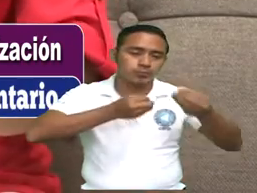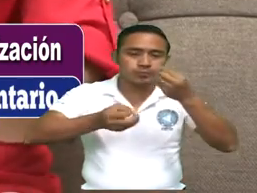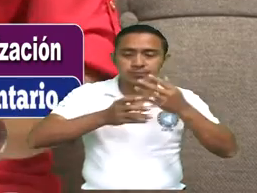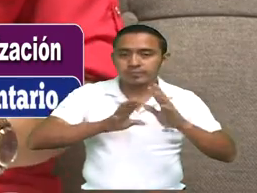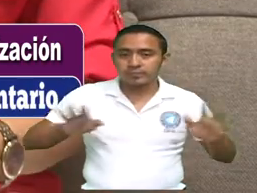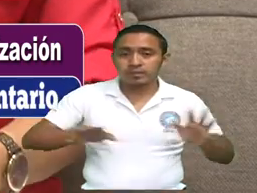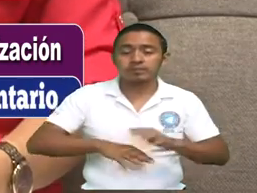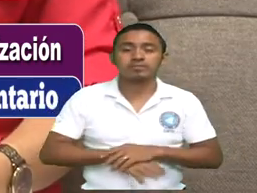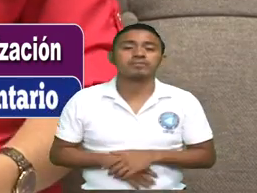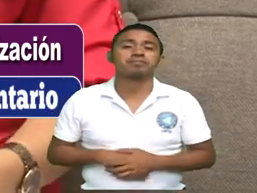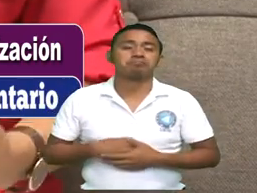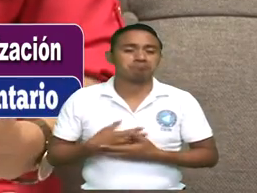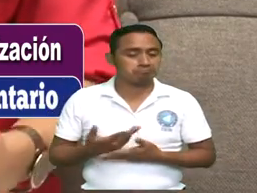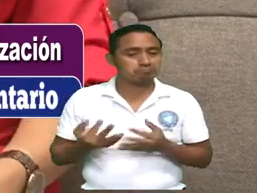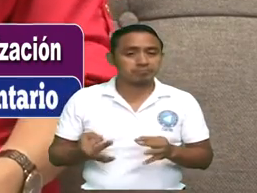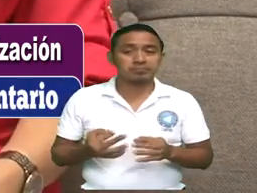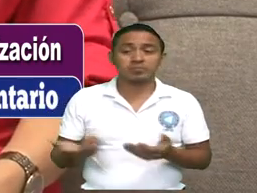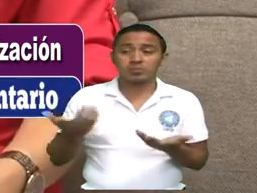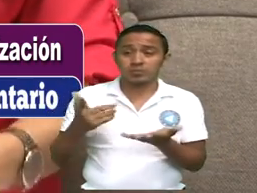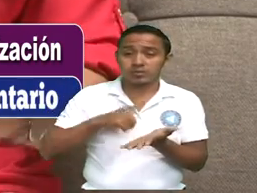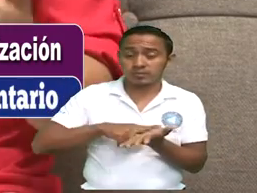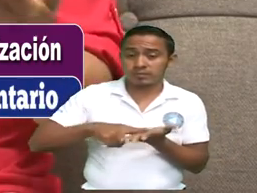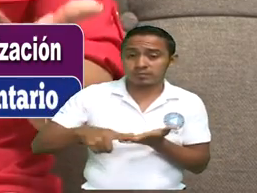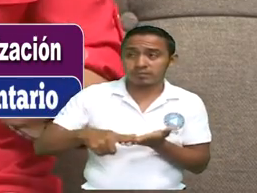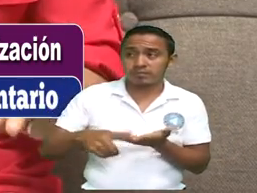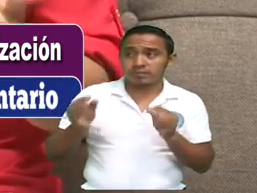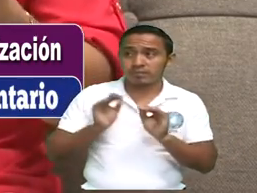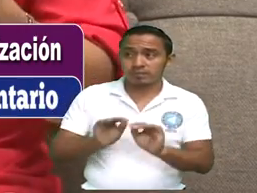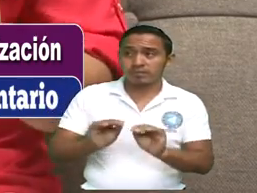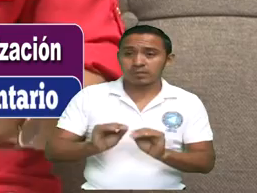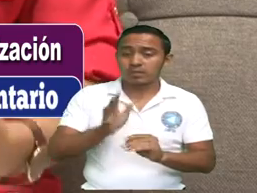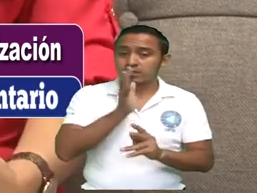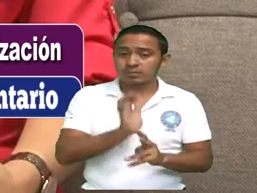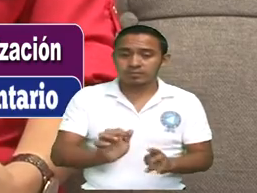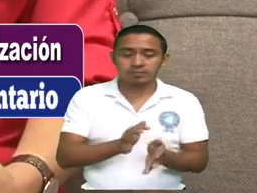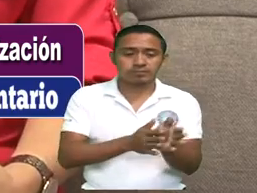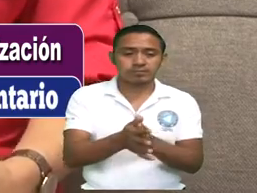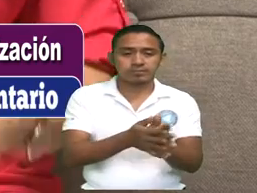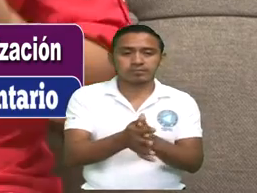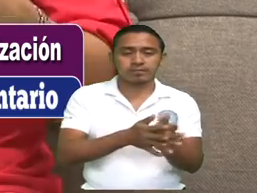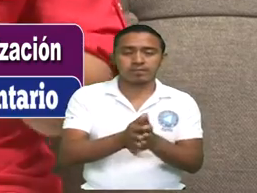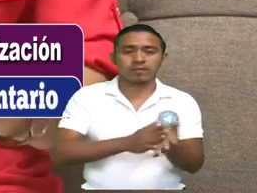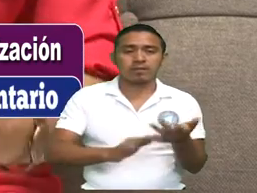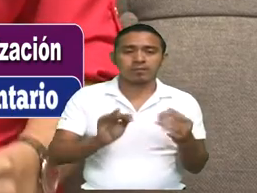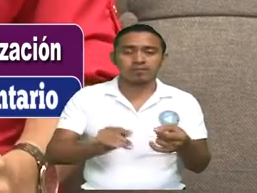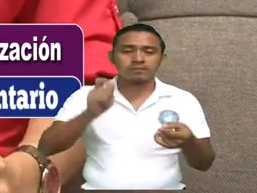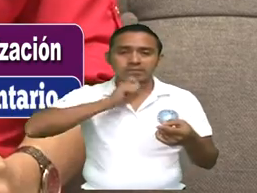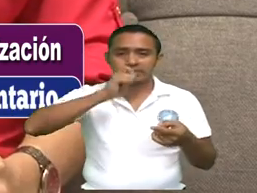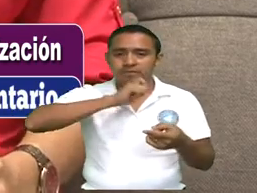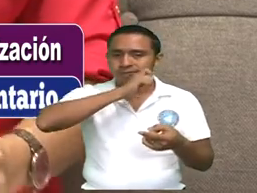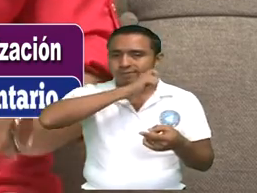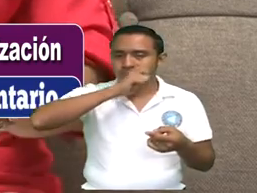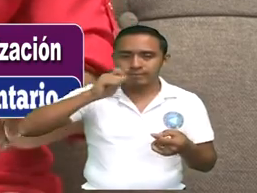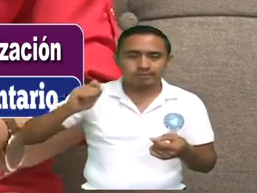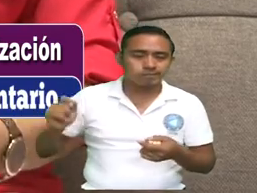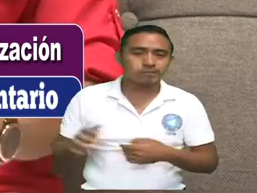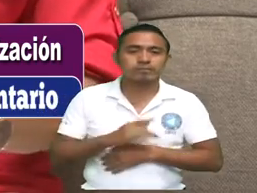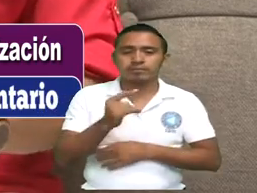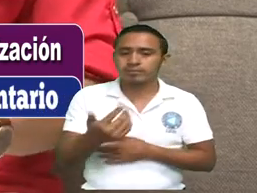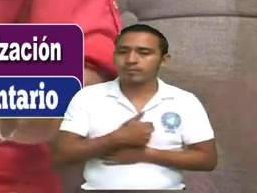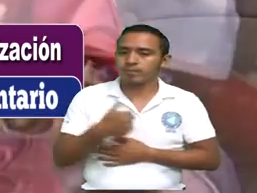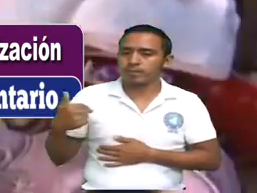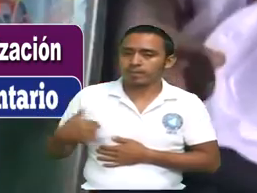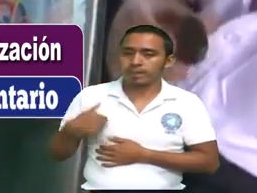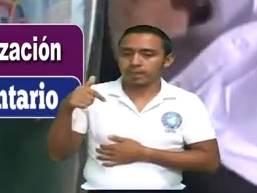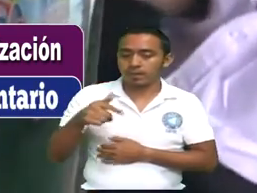eso está la parte higiénica, es enseñarle a ese niño al lavado de manos, al cepillado de dientes. Todo eso se va logrando